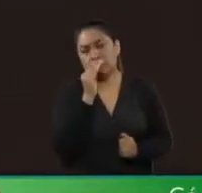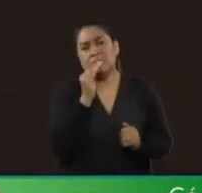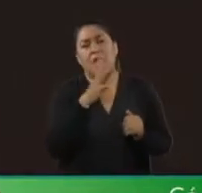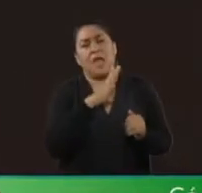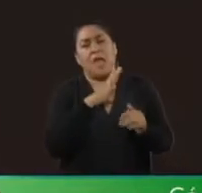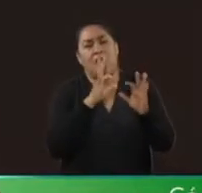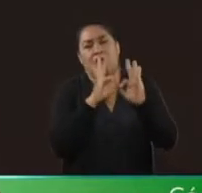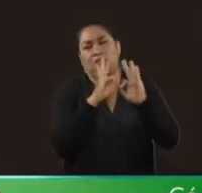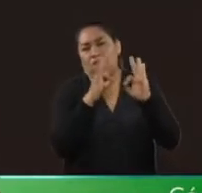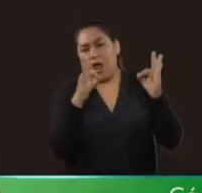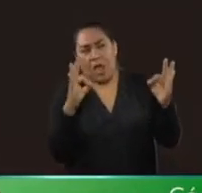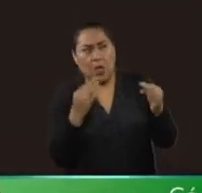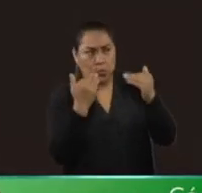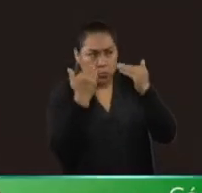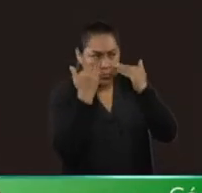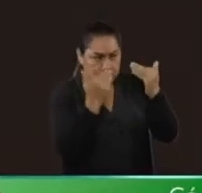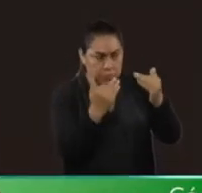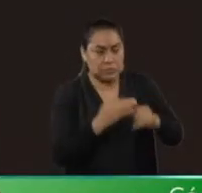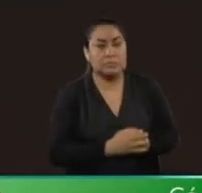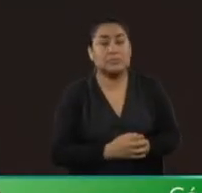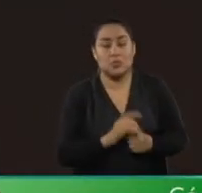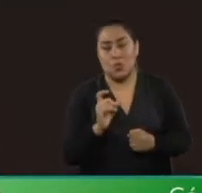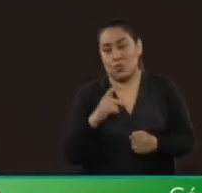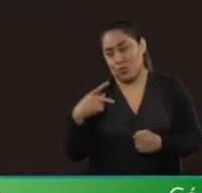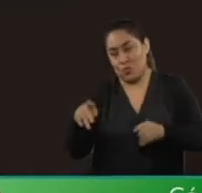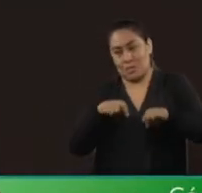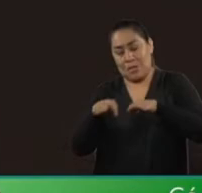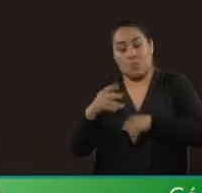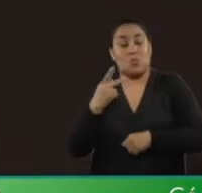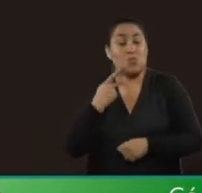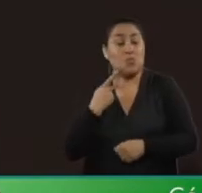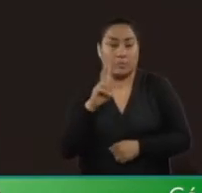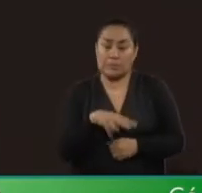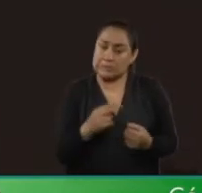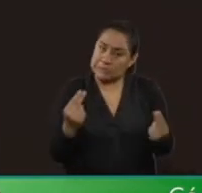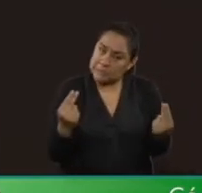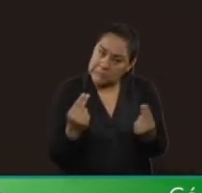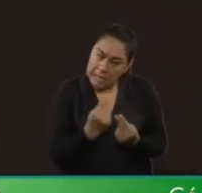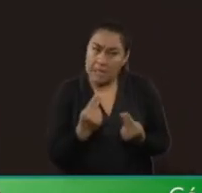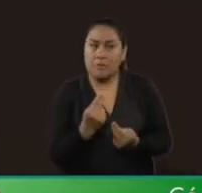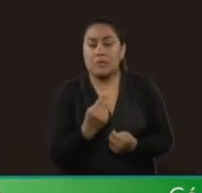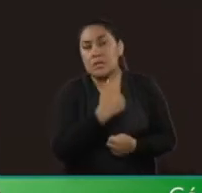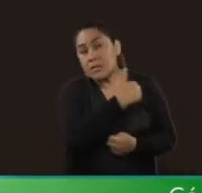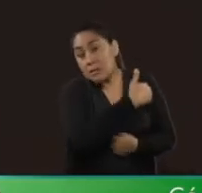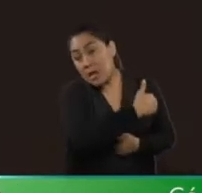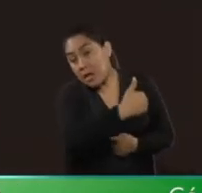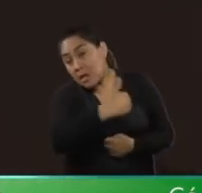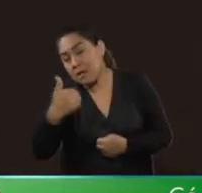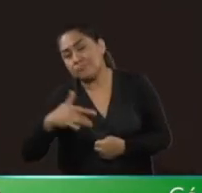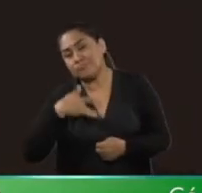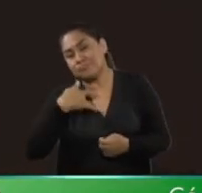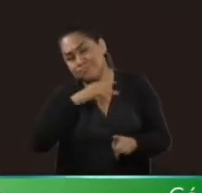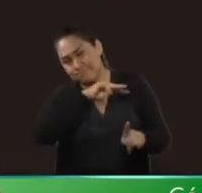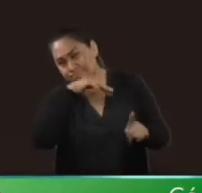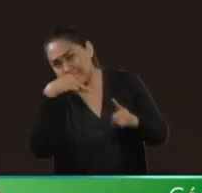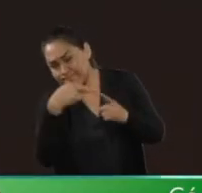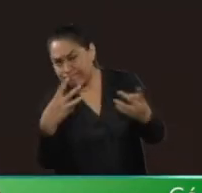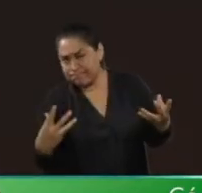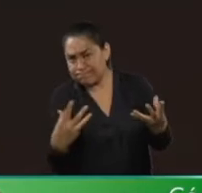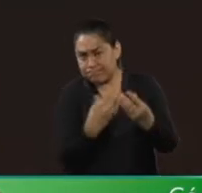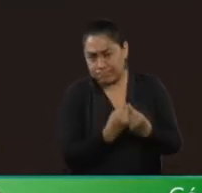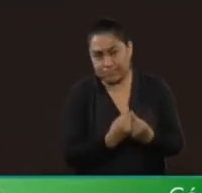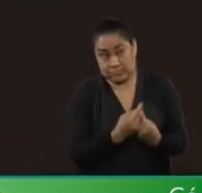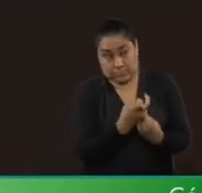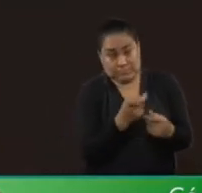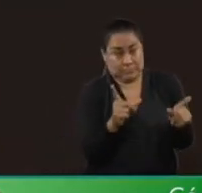con hechos en el ejercicio de la política. Requiere de todas las visiones sociales y culturales. Una frase tan